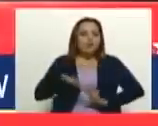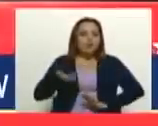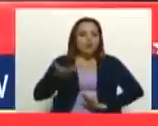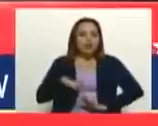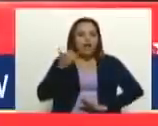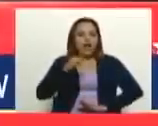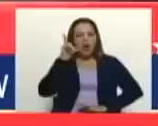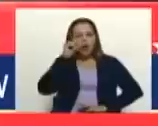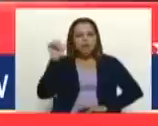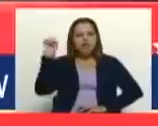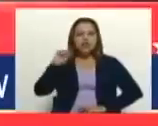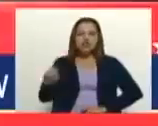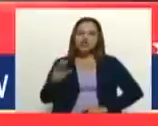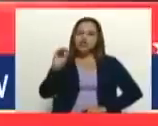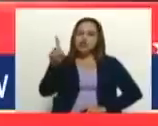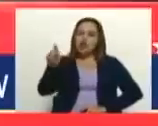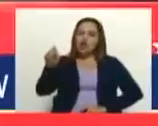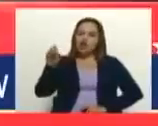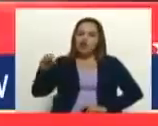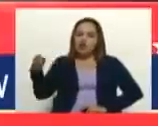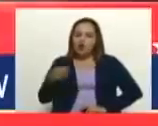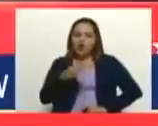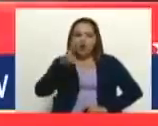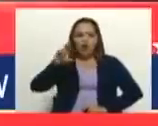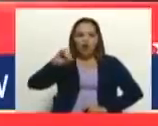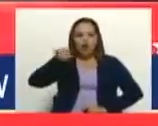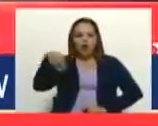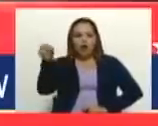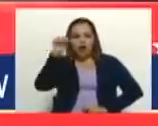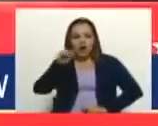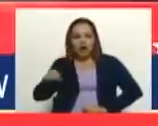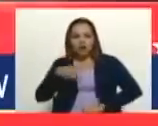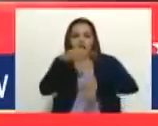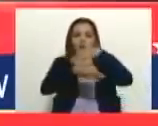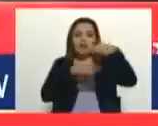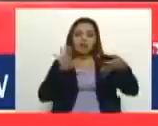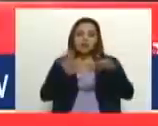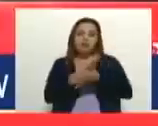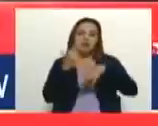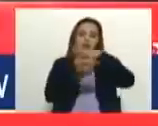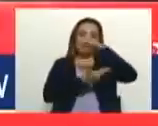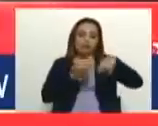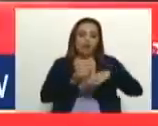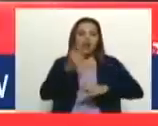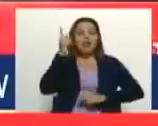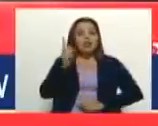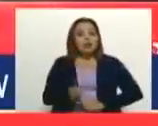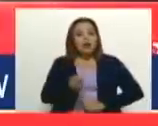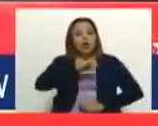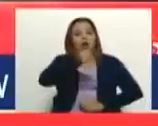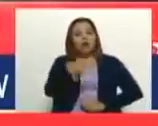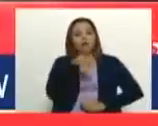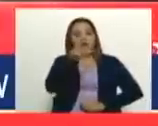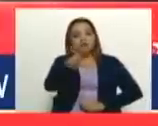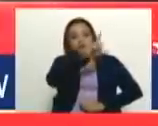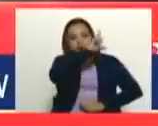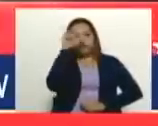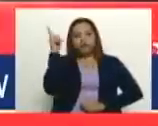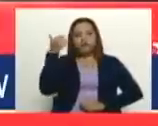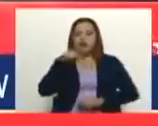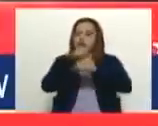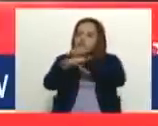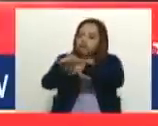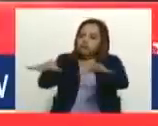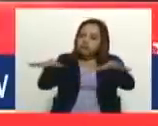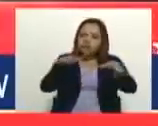revolución. El partido, la JPSUV, sigue en su despliegue territorial, ya cubriendo todo el